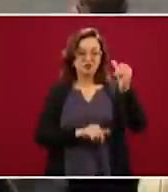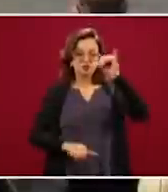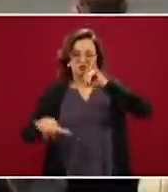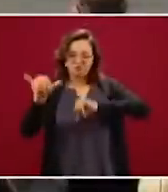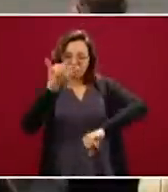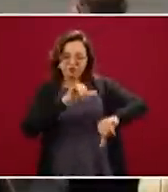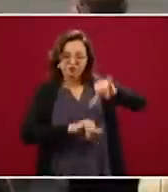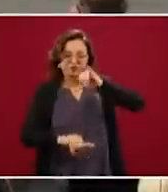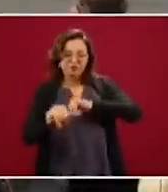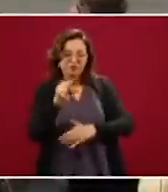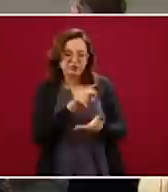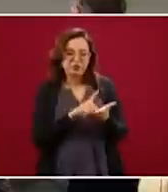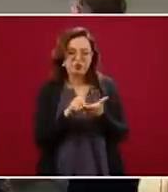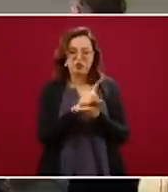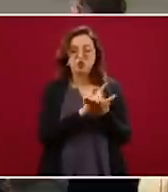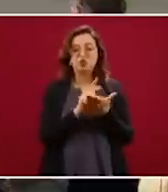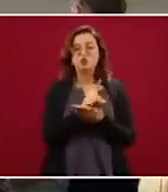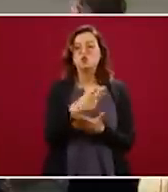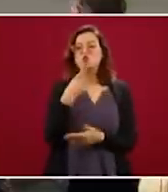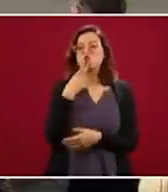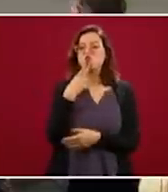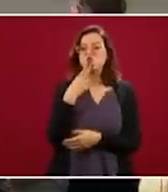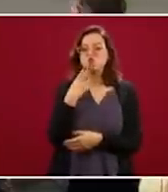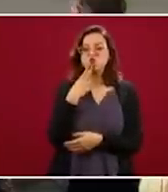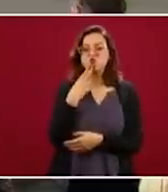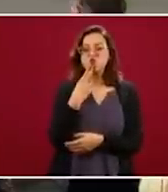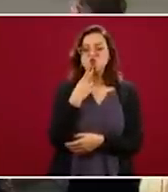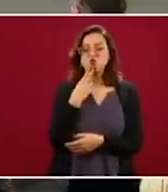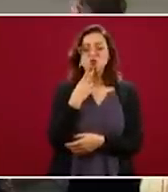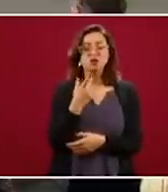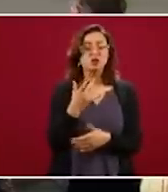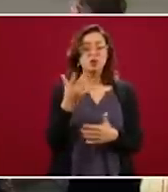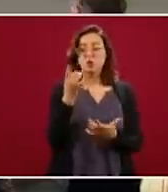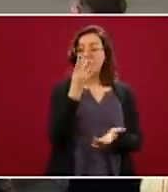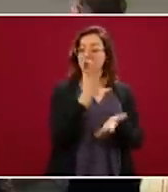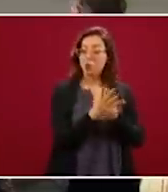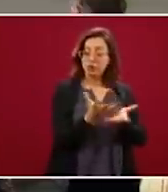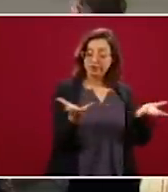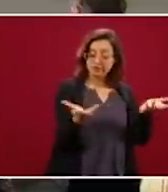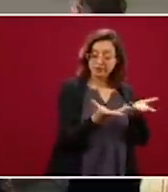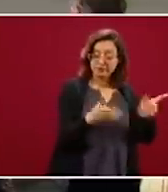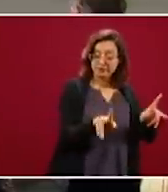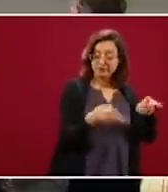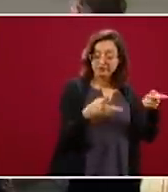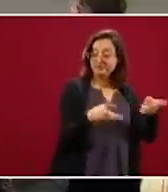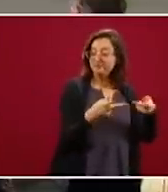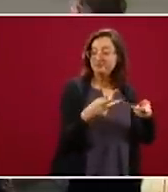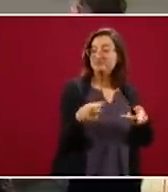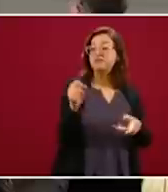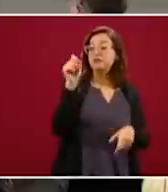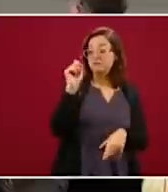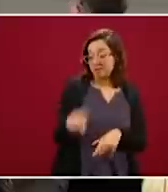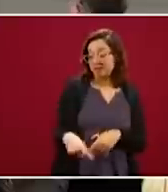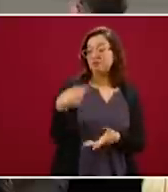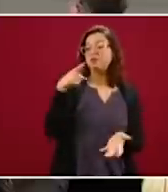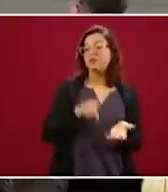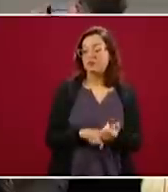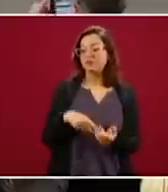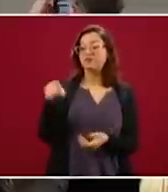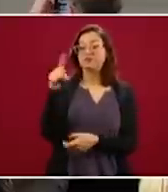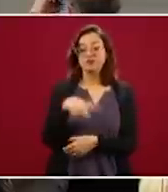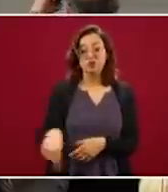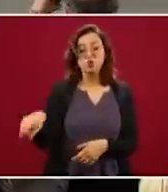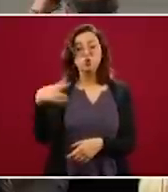ya la población está consumiendo. Ya no solo se producen sustancias, drogas para el mercado extranjero, particularmente el norte del